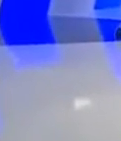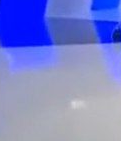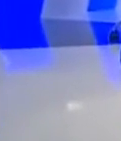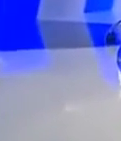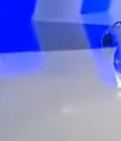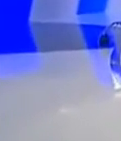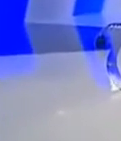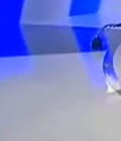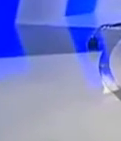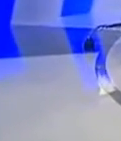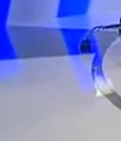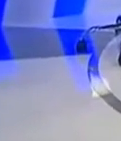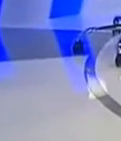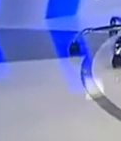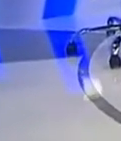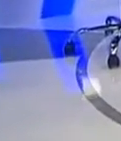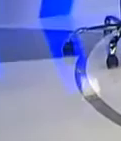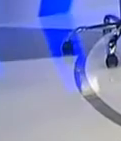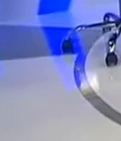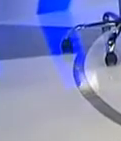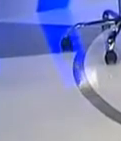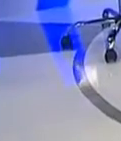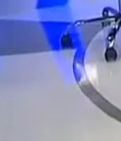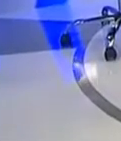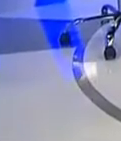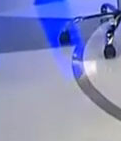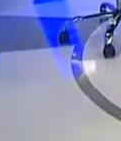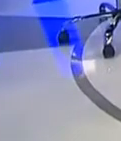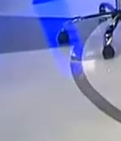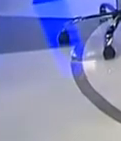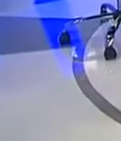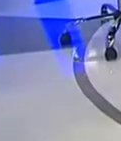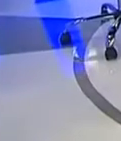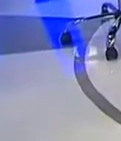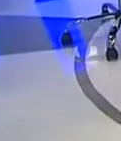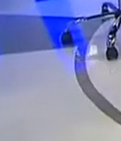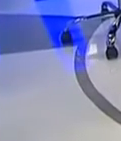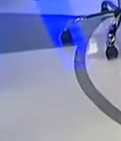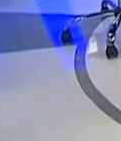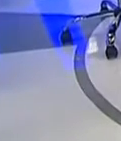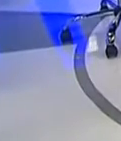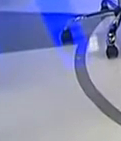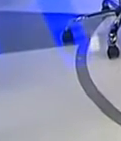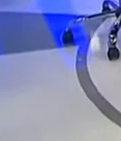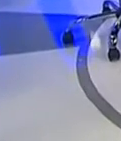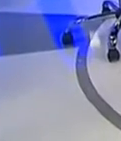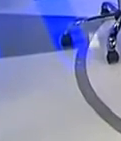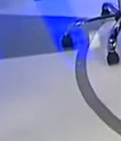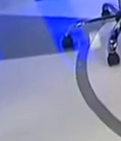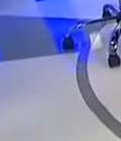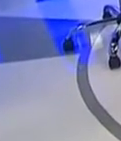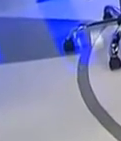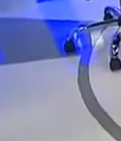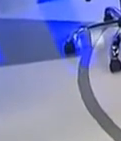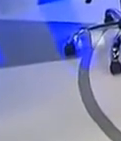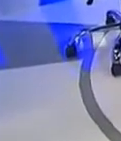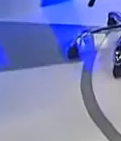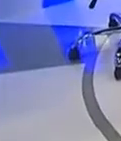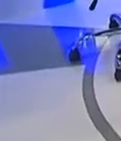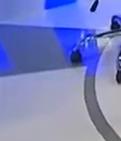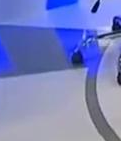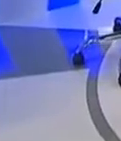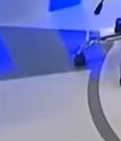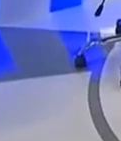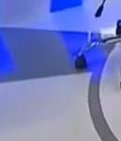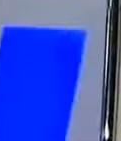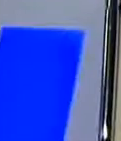aterrizar. Pero vamos entonces a esas prioridades políticas para ir aterrizando los temas. ¿Cuáles serían entonces, a tu criterio, esas prioridades